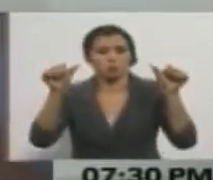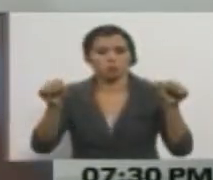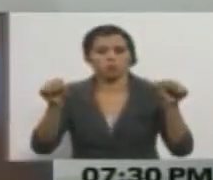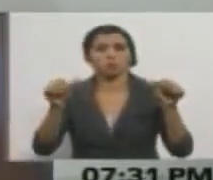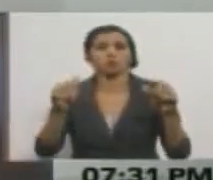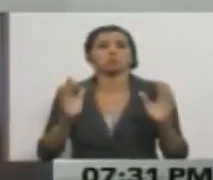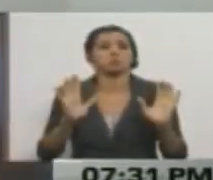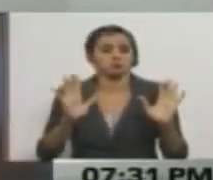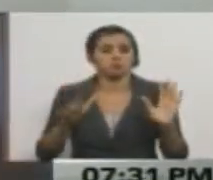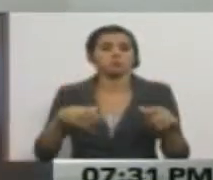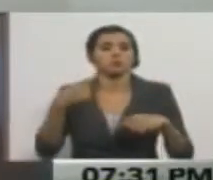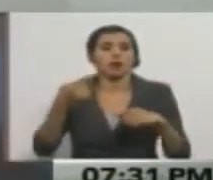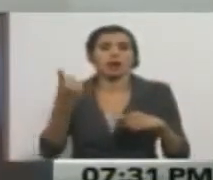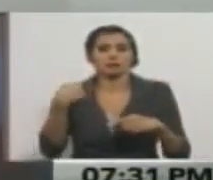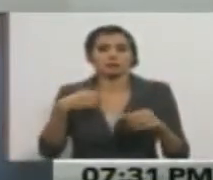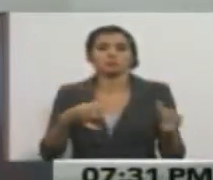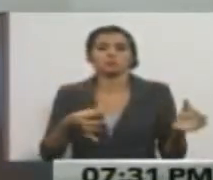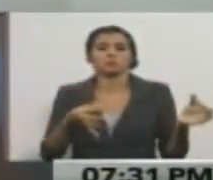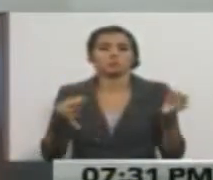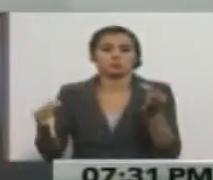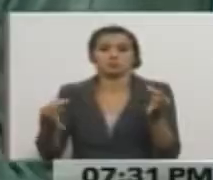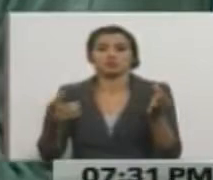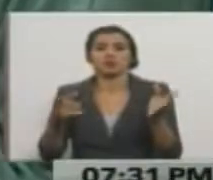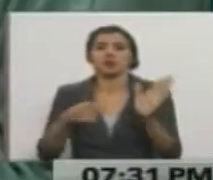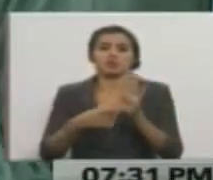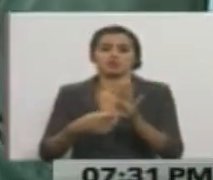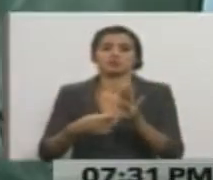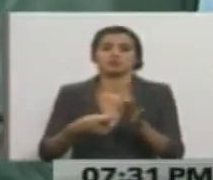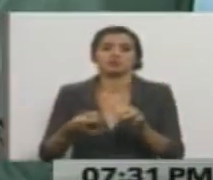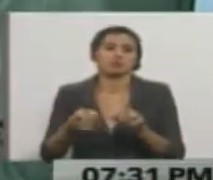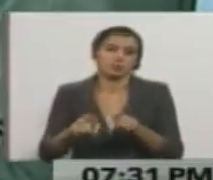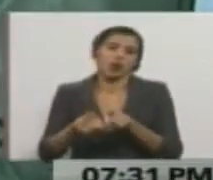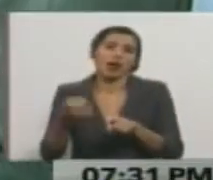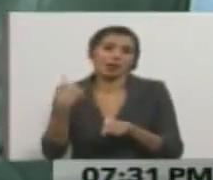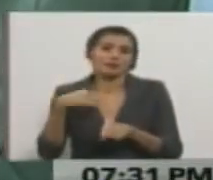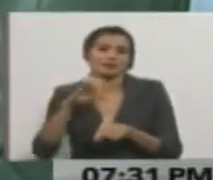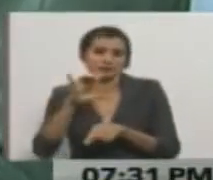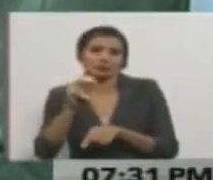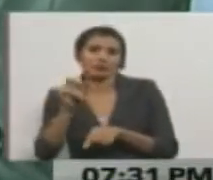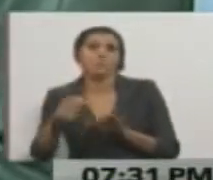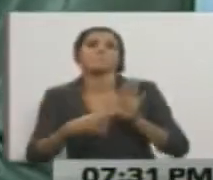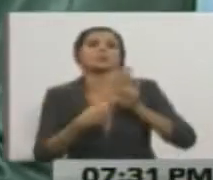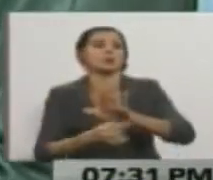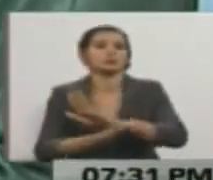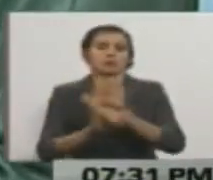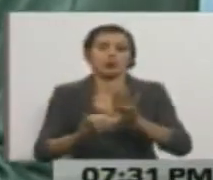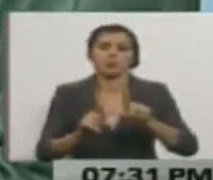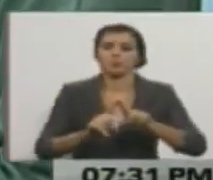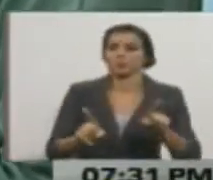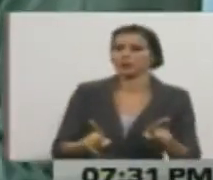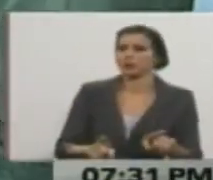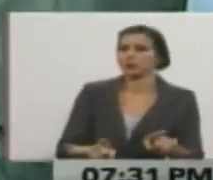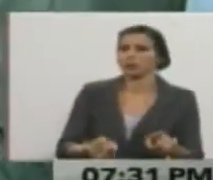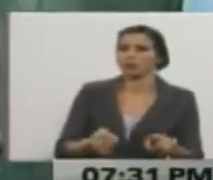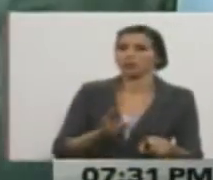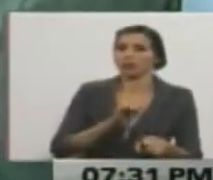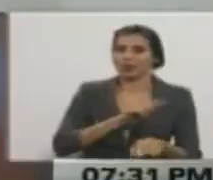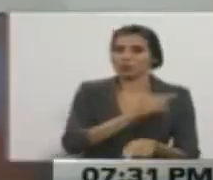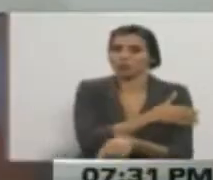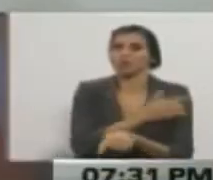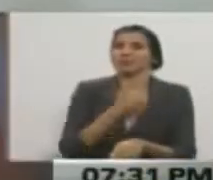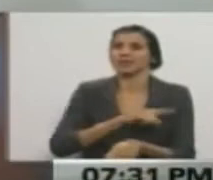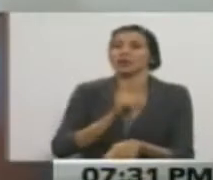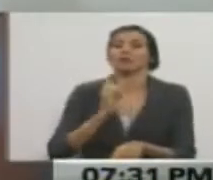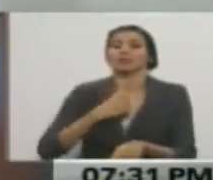el presentado ayer por el Consejo Nacional Electoral. Extraña, pues, la cara de sorpresa